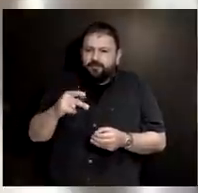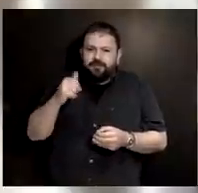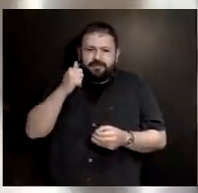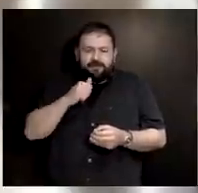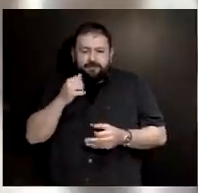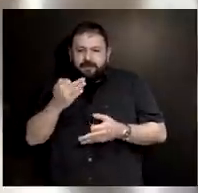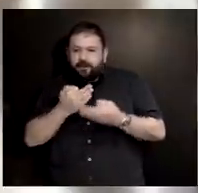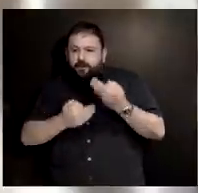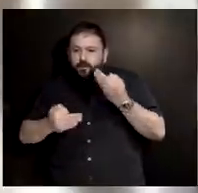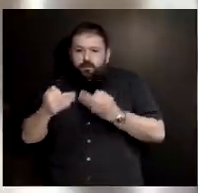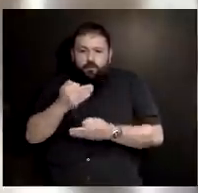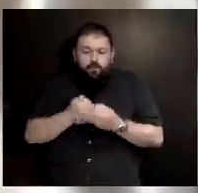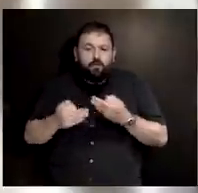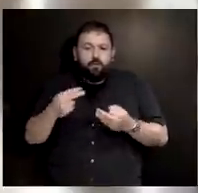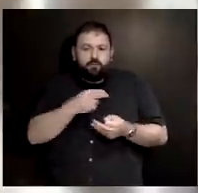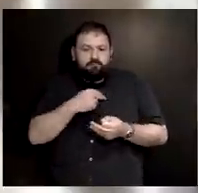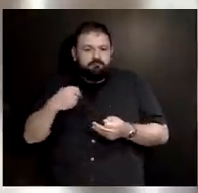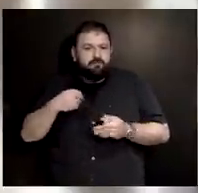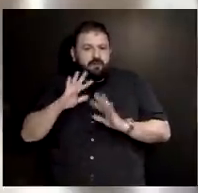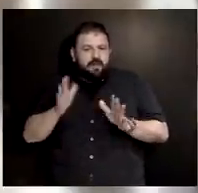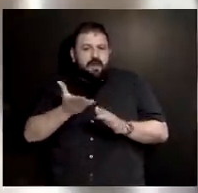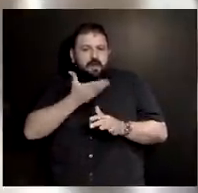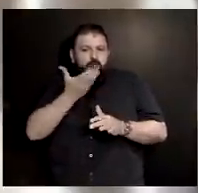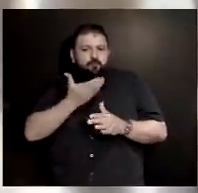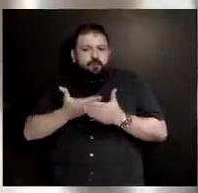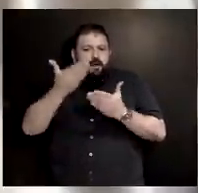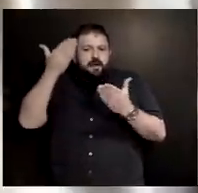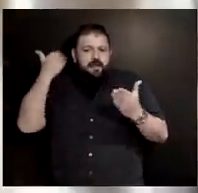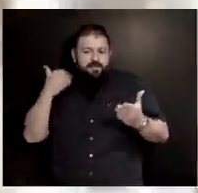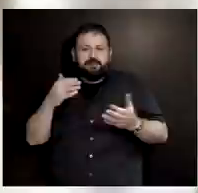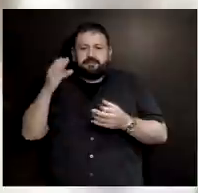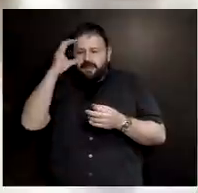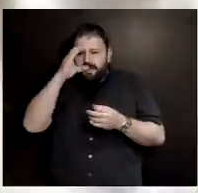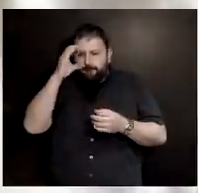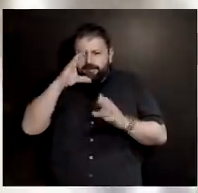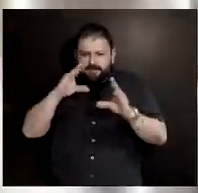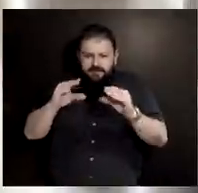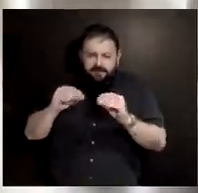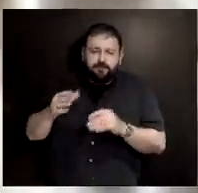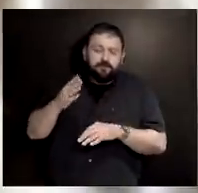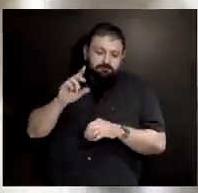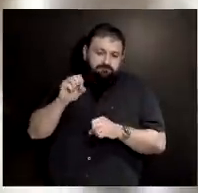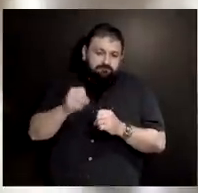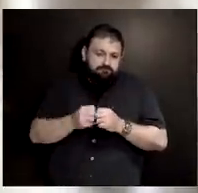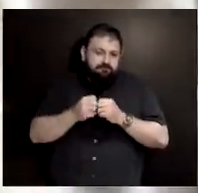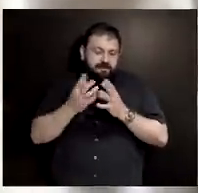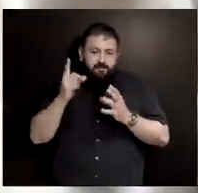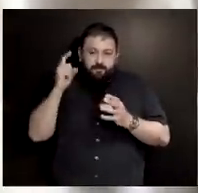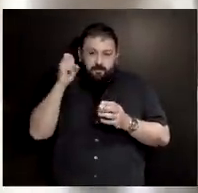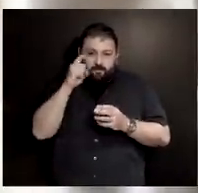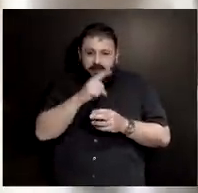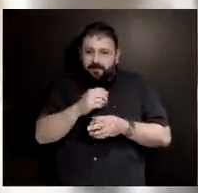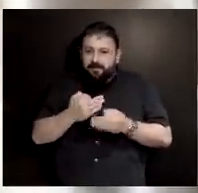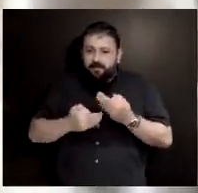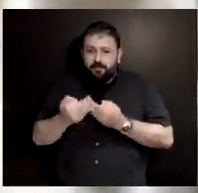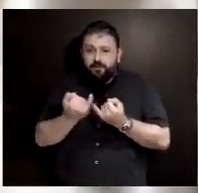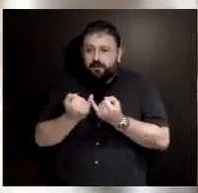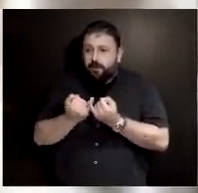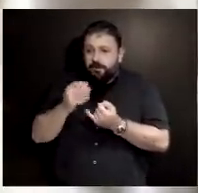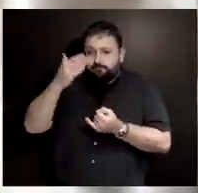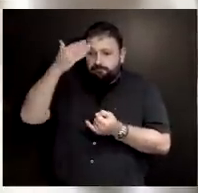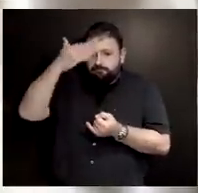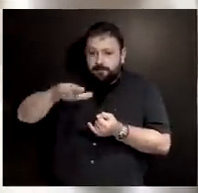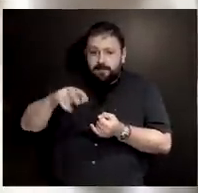salitas que hemos hecho para capacitaciones, pues va a ser difícil meter, acuérdense, había hasta en las escaleras personas